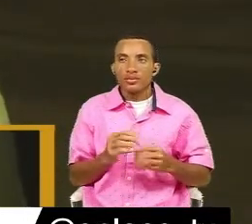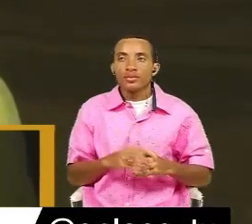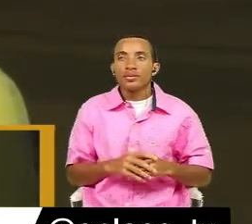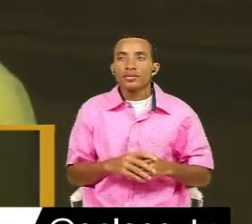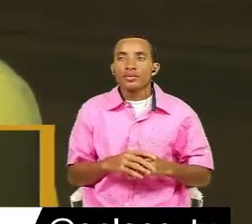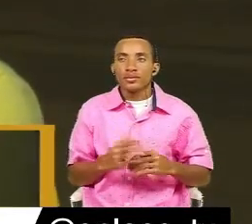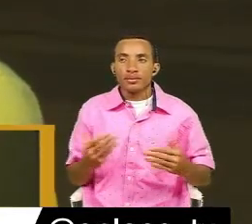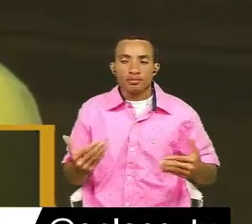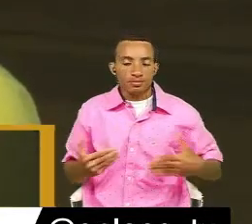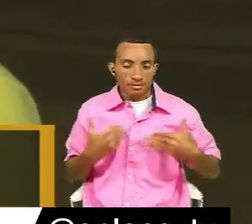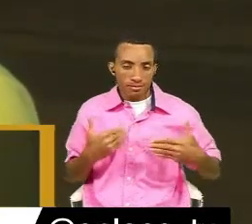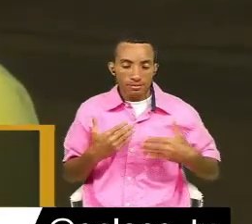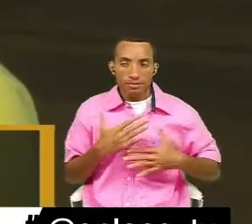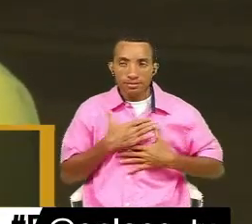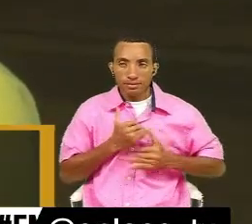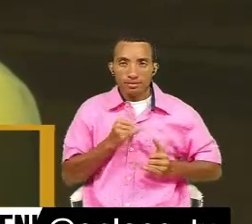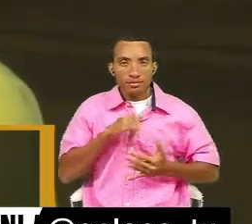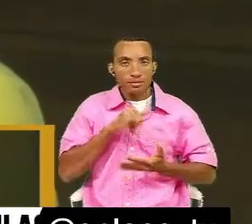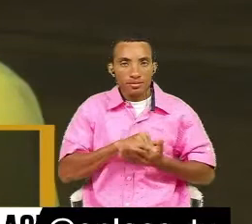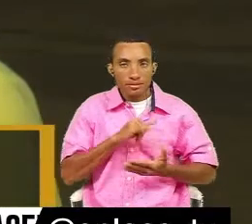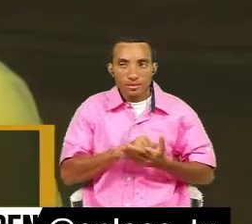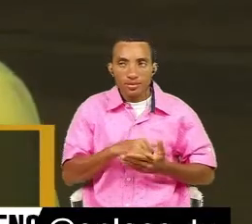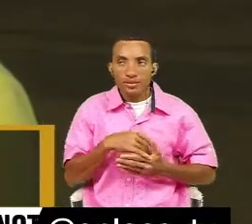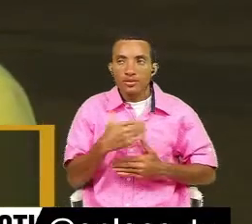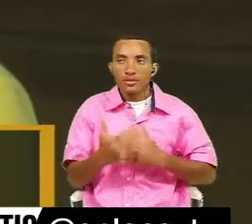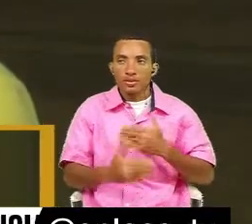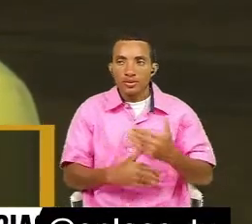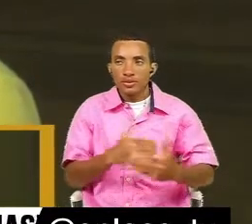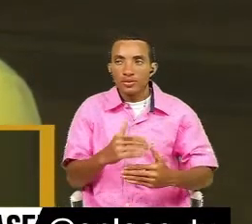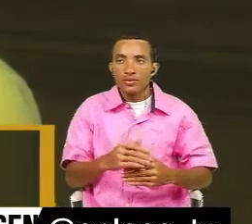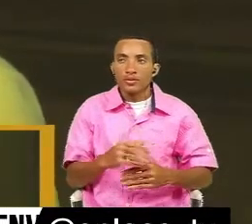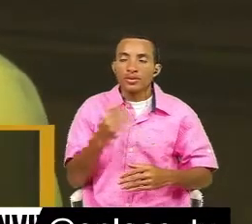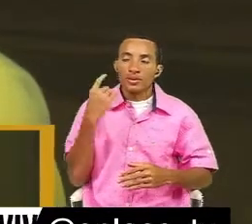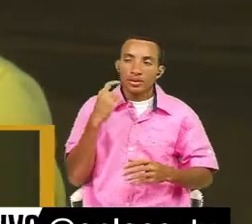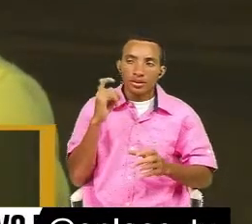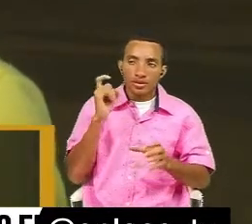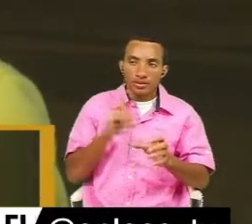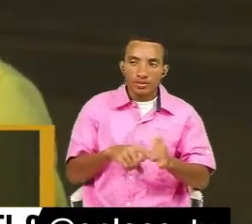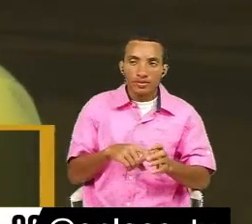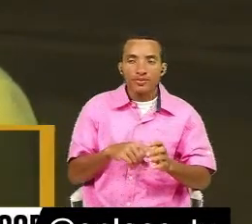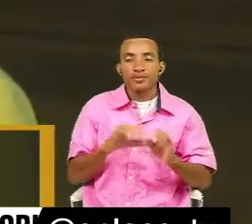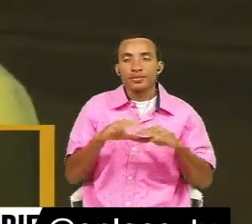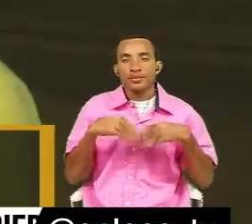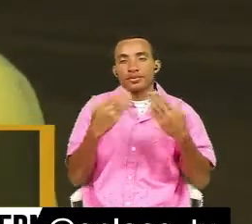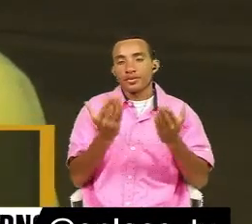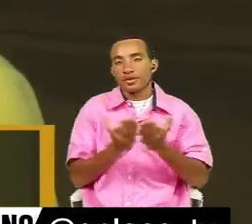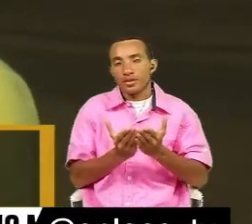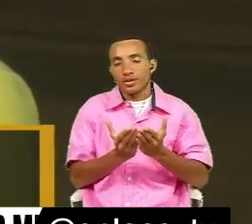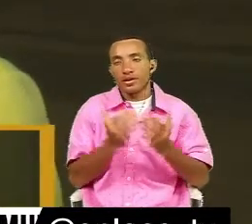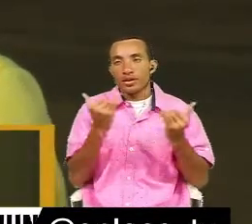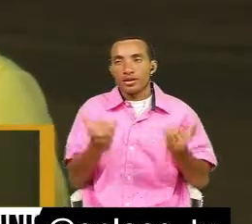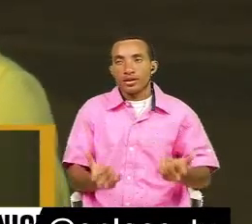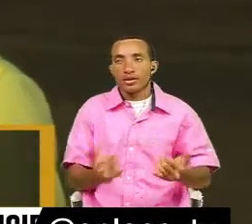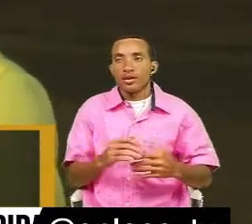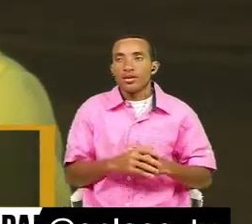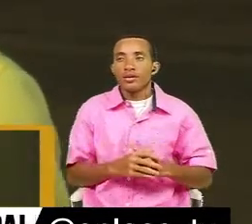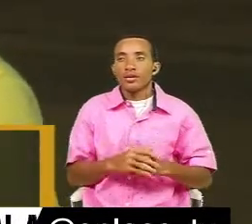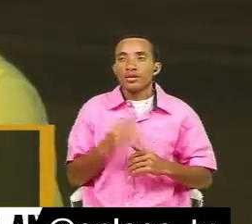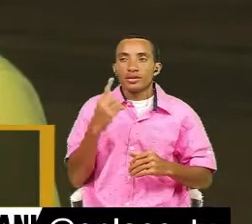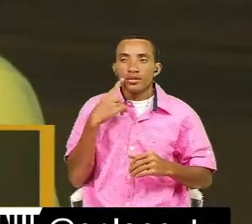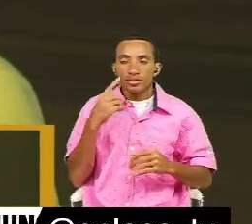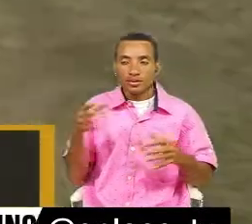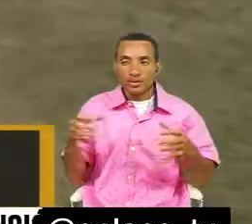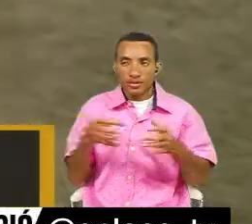siento alegría porque son los mismos muchachos que hemos venido trabajando desde que entraron a la escuela. Y por eso hemos llegado a ese momento, porque es un